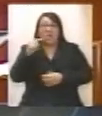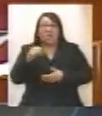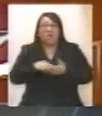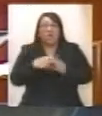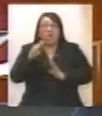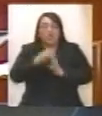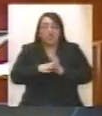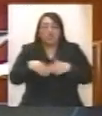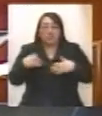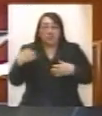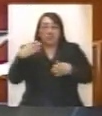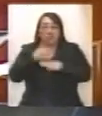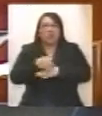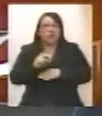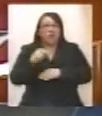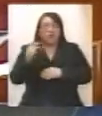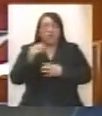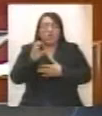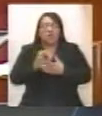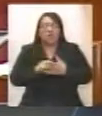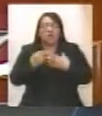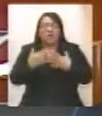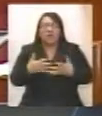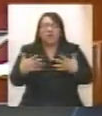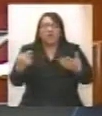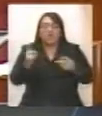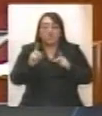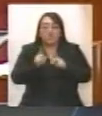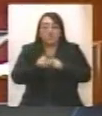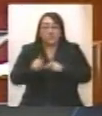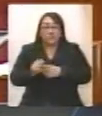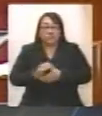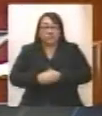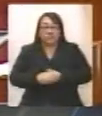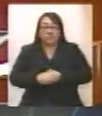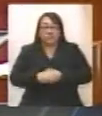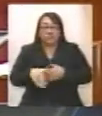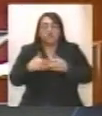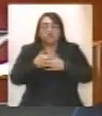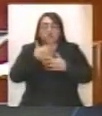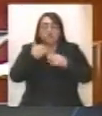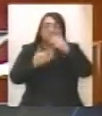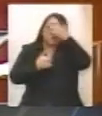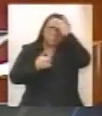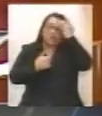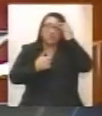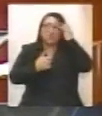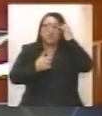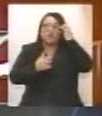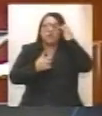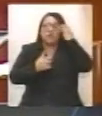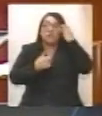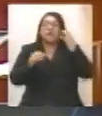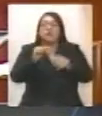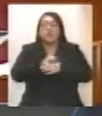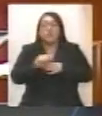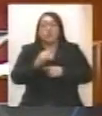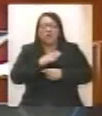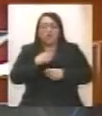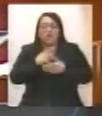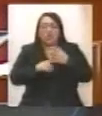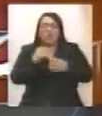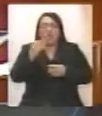a fines de introducir no solo capital fresco, sino las mejores prácticas de gobierno corporativo, es